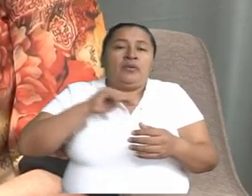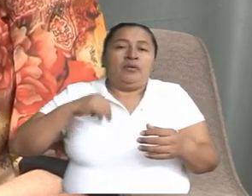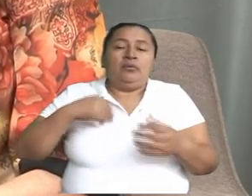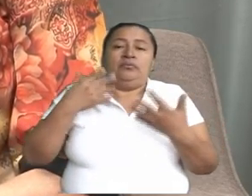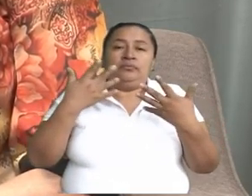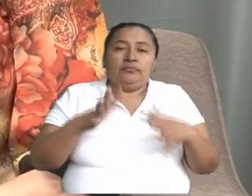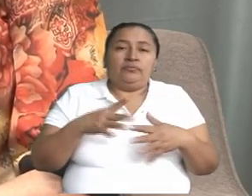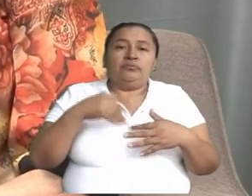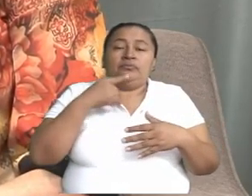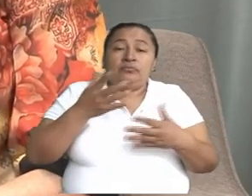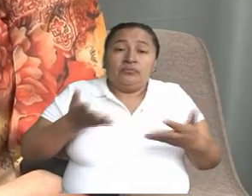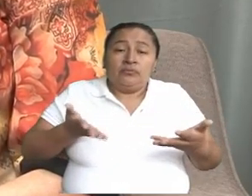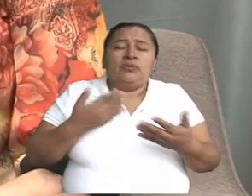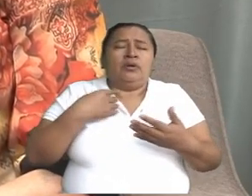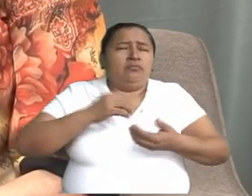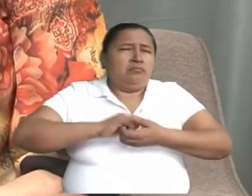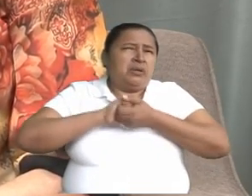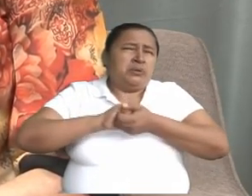sido amigos de